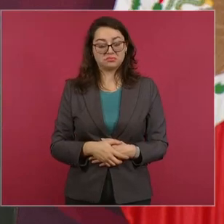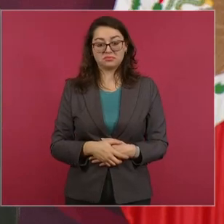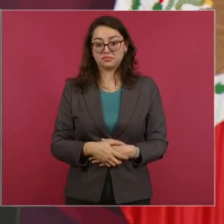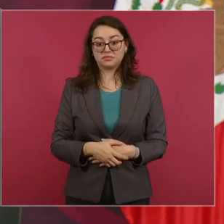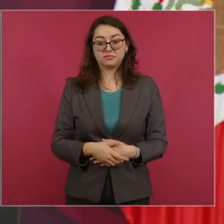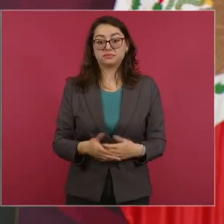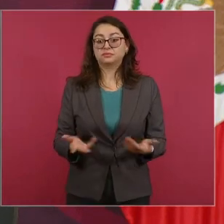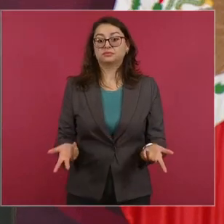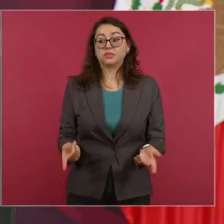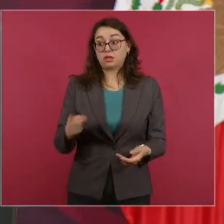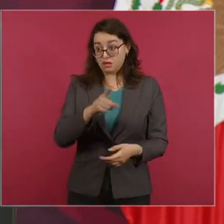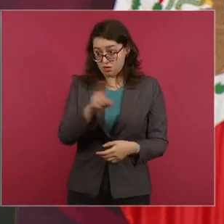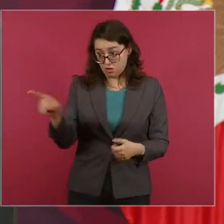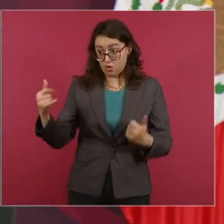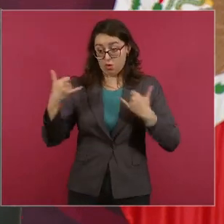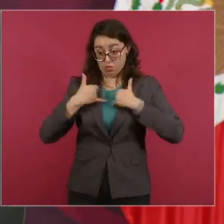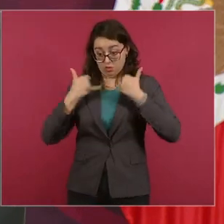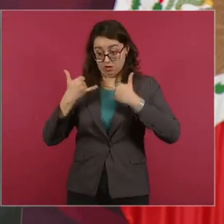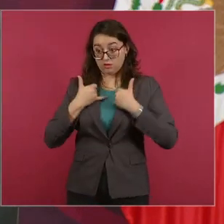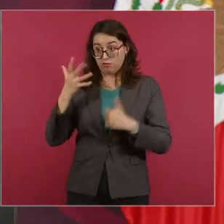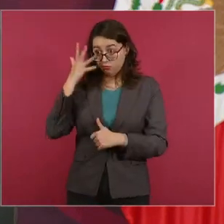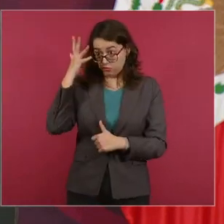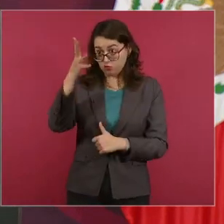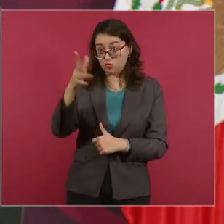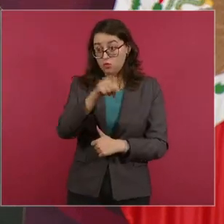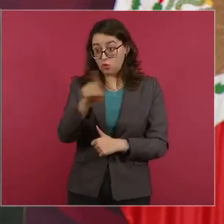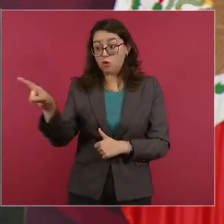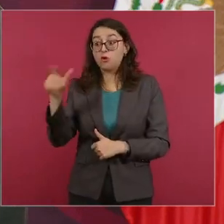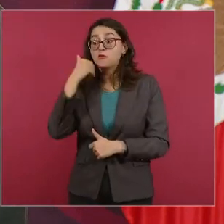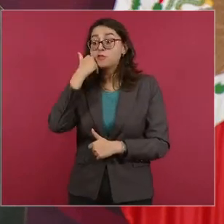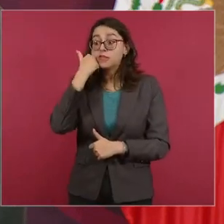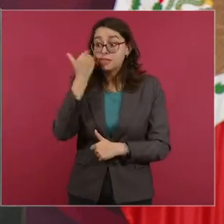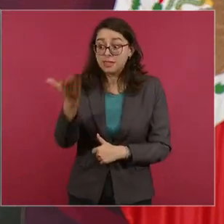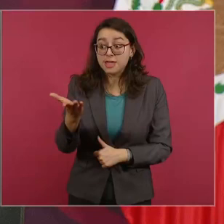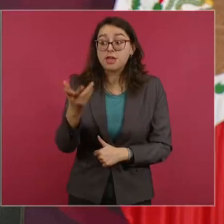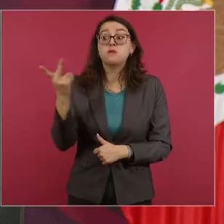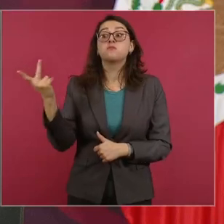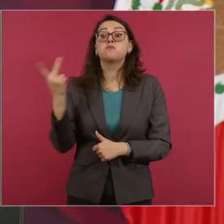nada de que la política es el servilismo